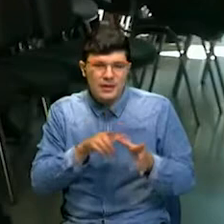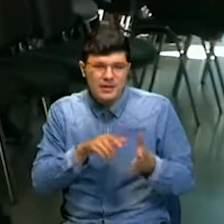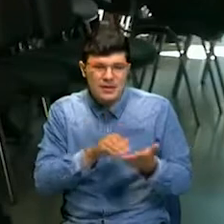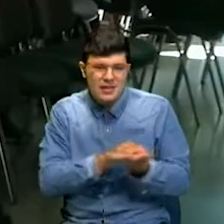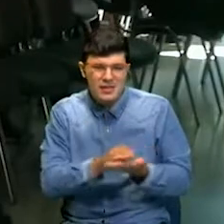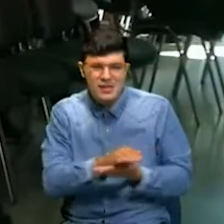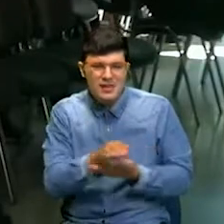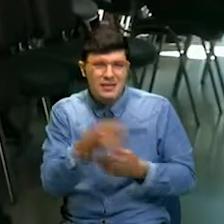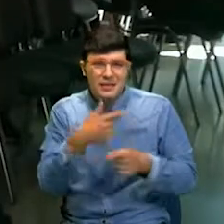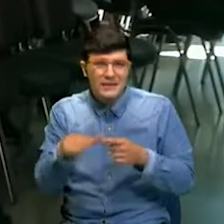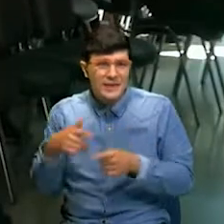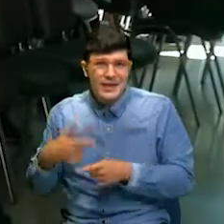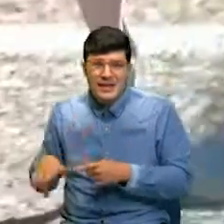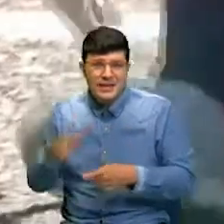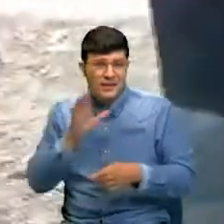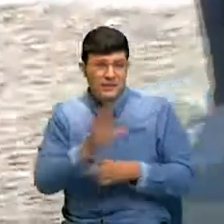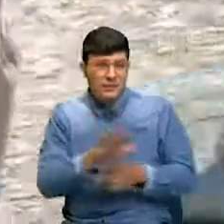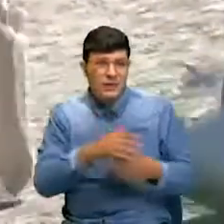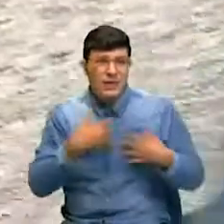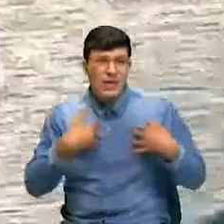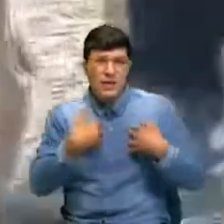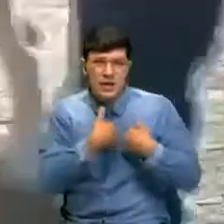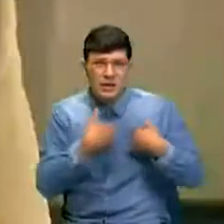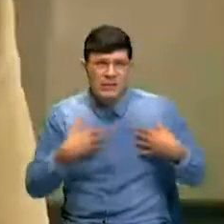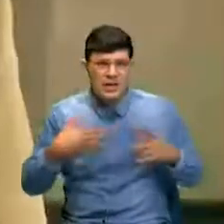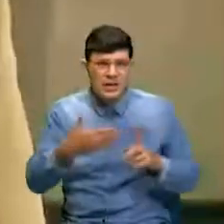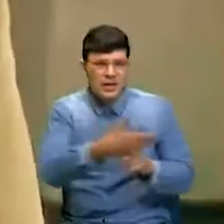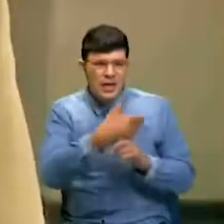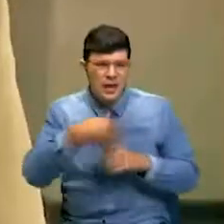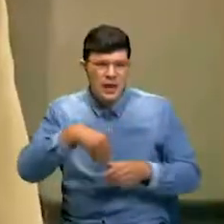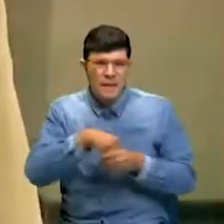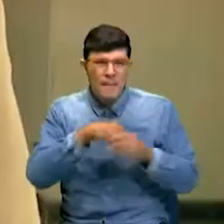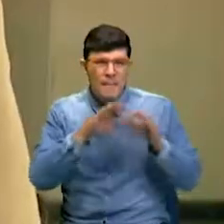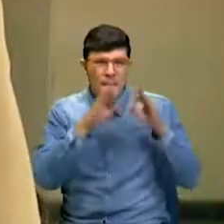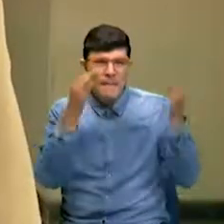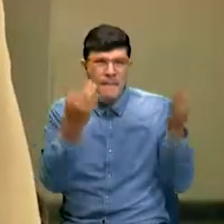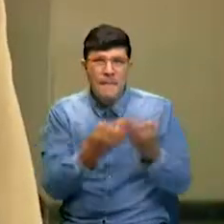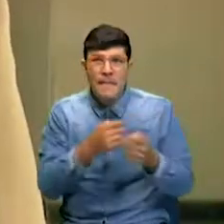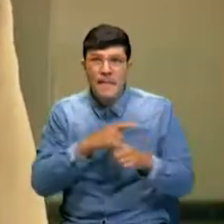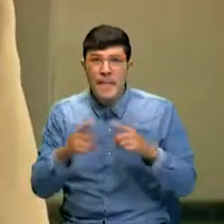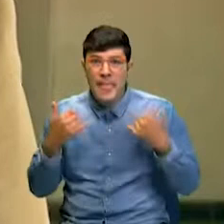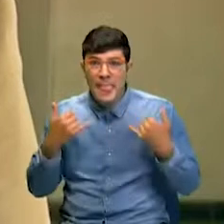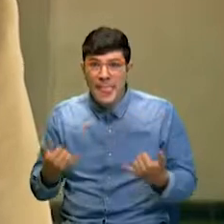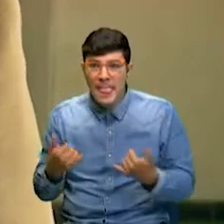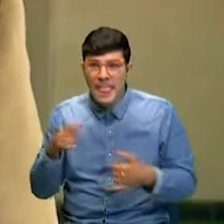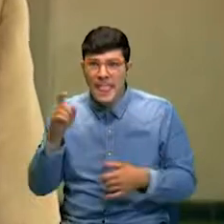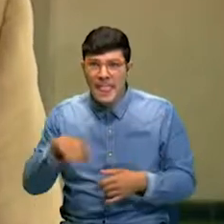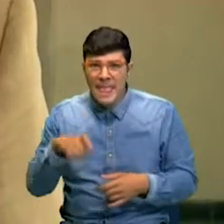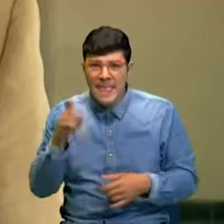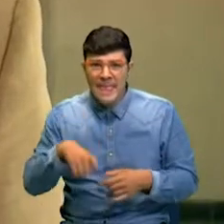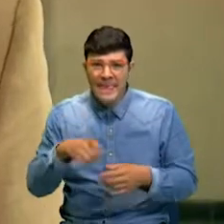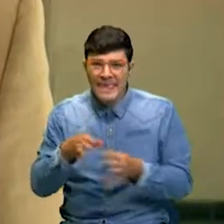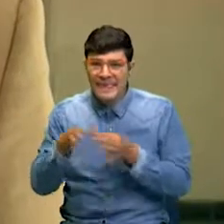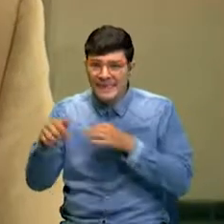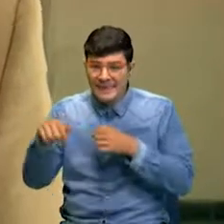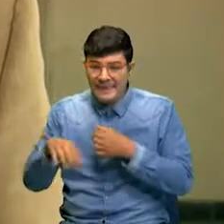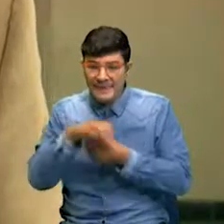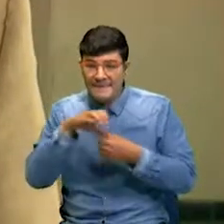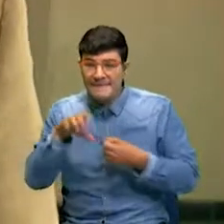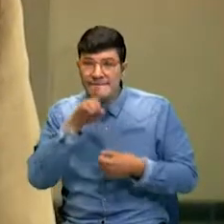todo tipo de animales que se adoptan en una familia. Se genera la obligatoriedad por parte del municipio de